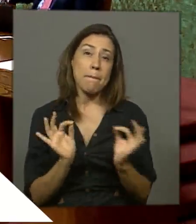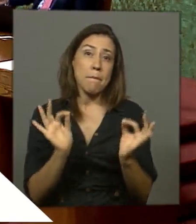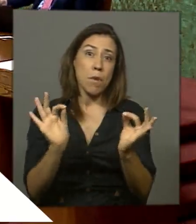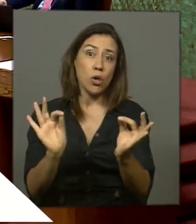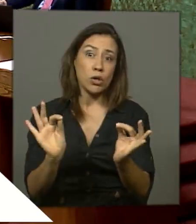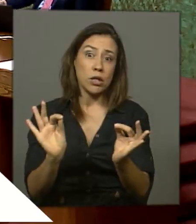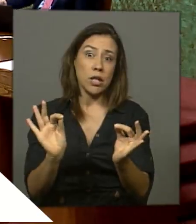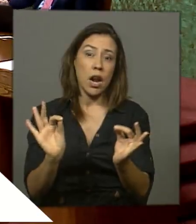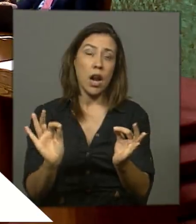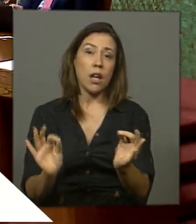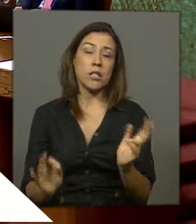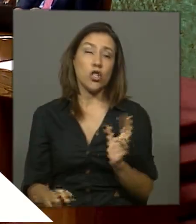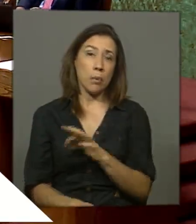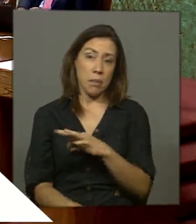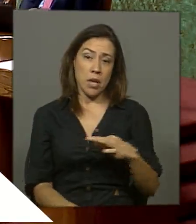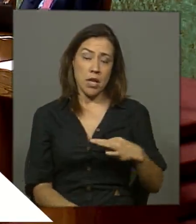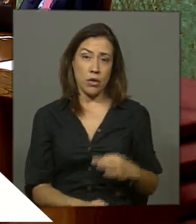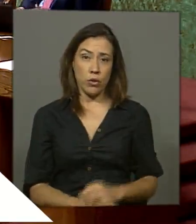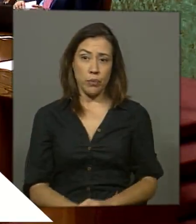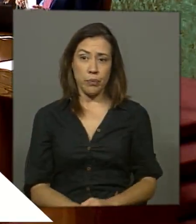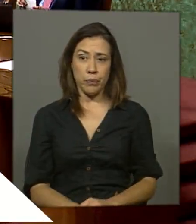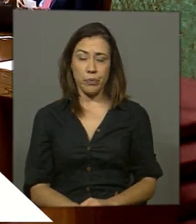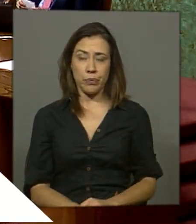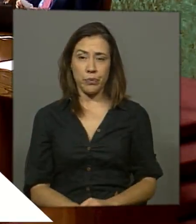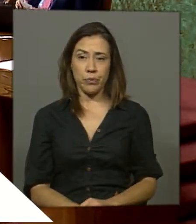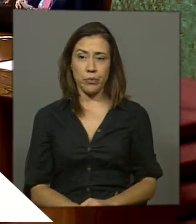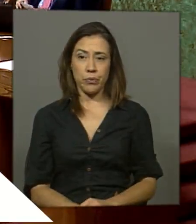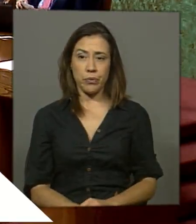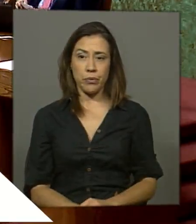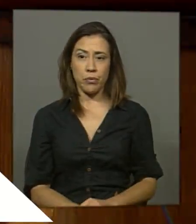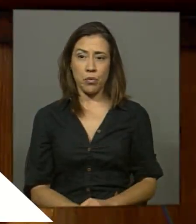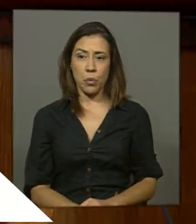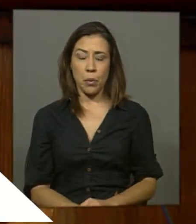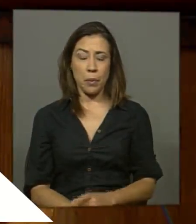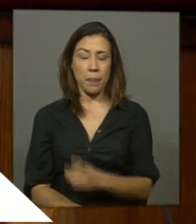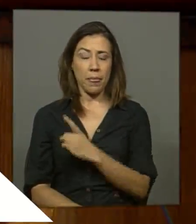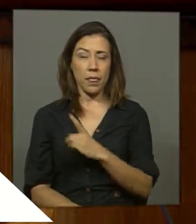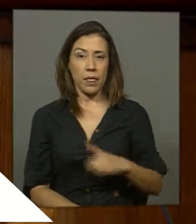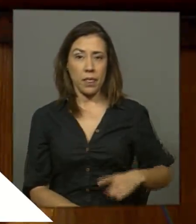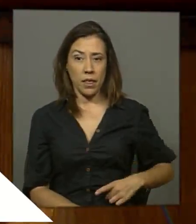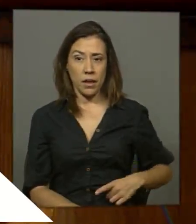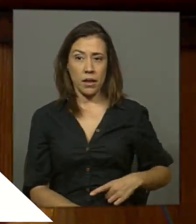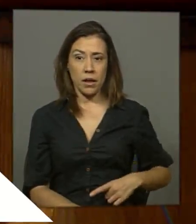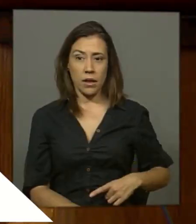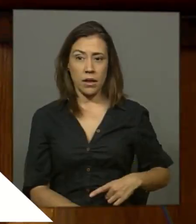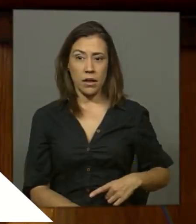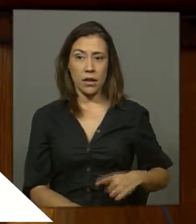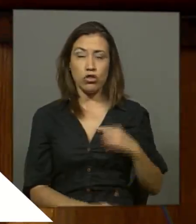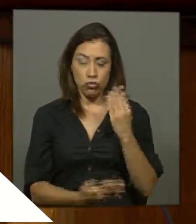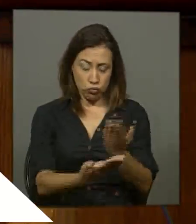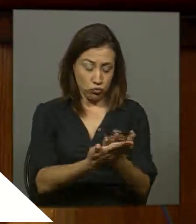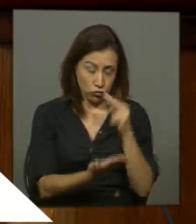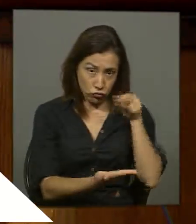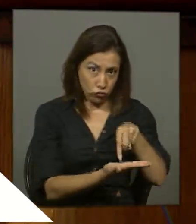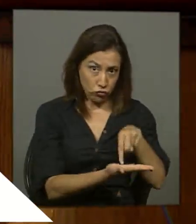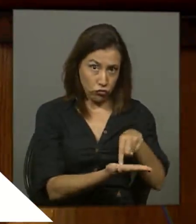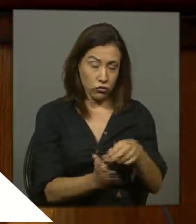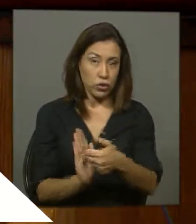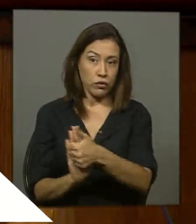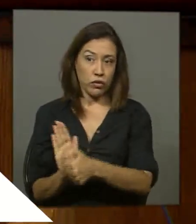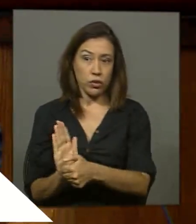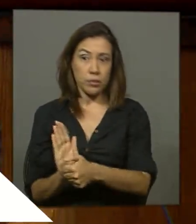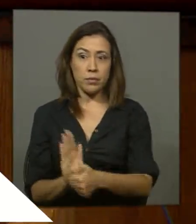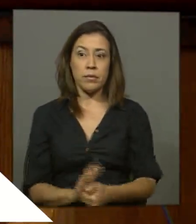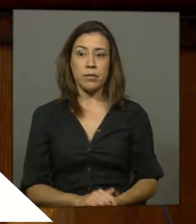por si acaso señor ministro diputado Aquí tengo las fotos